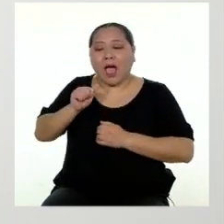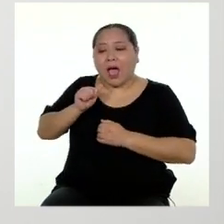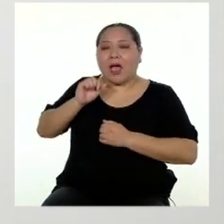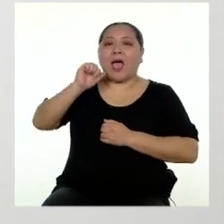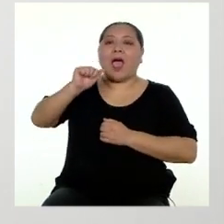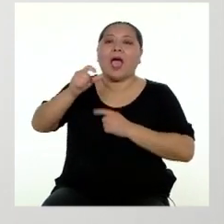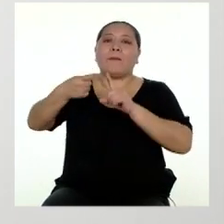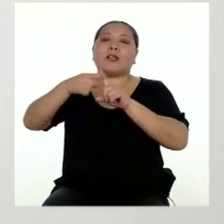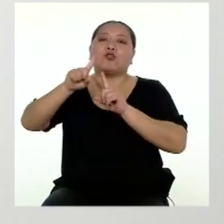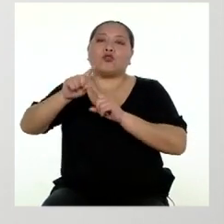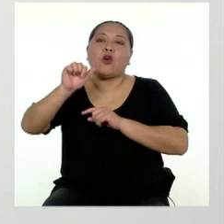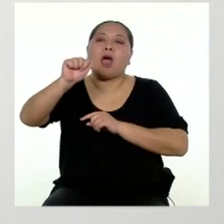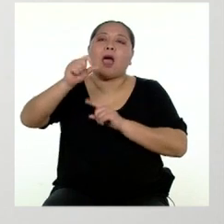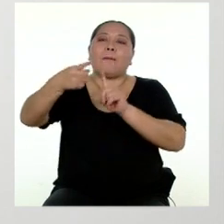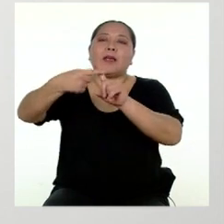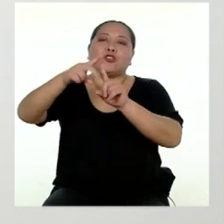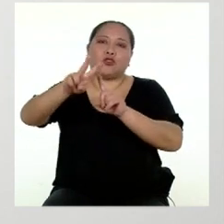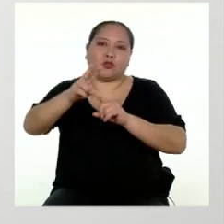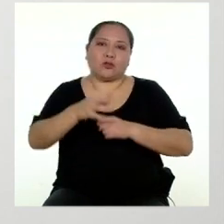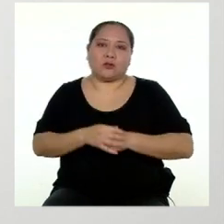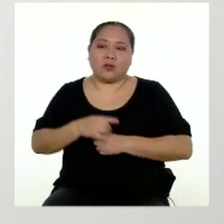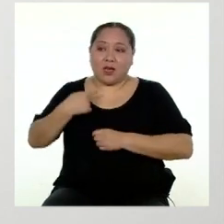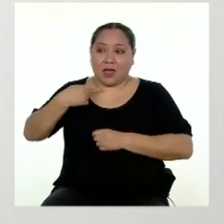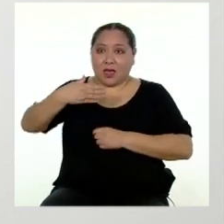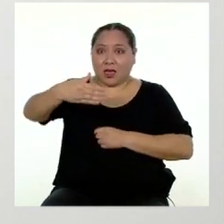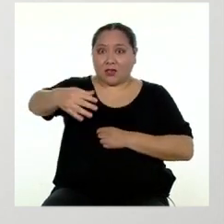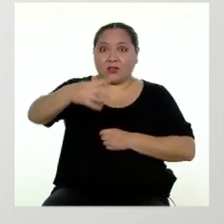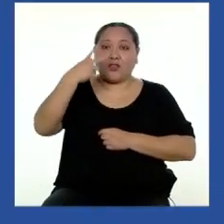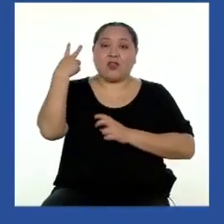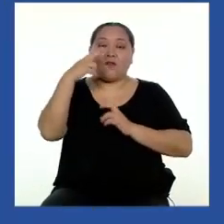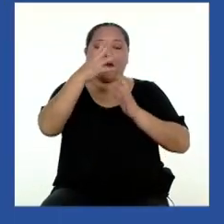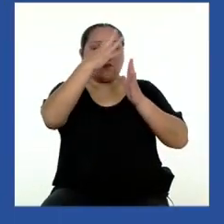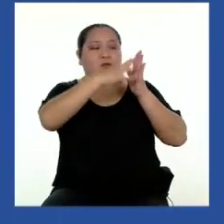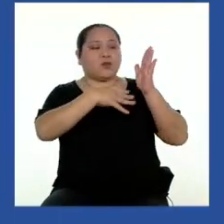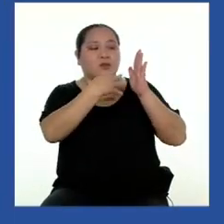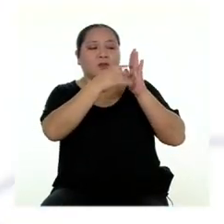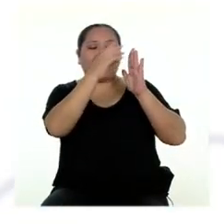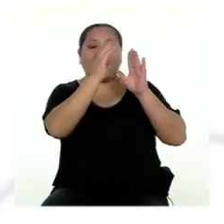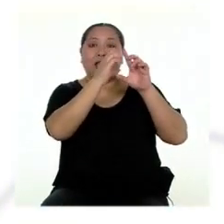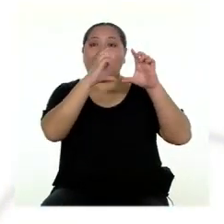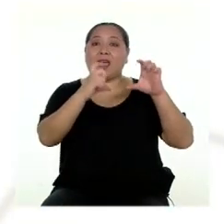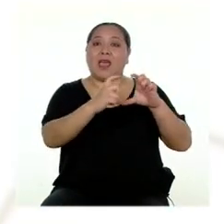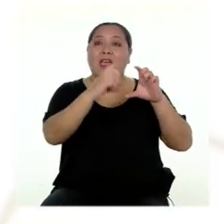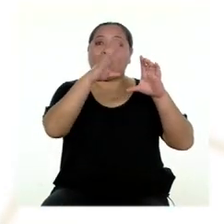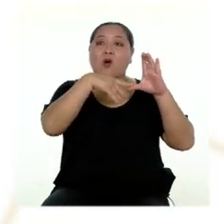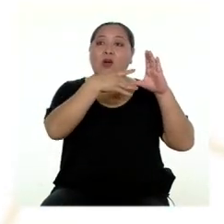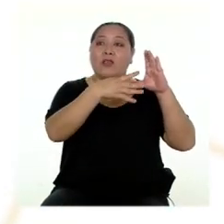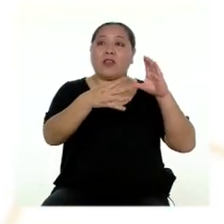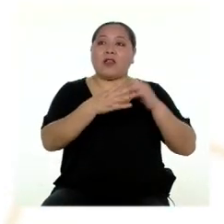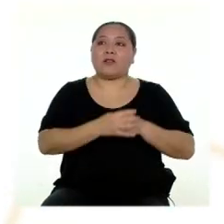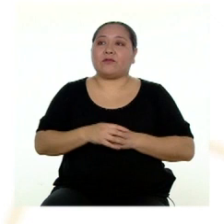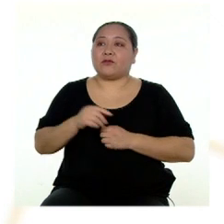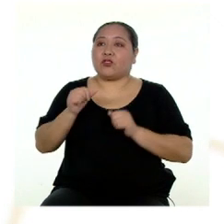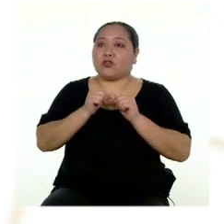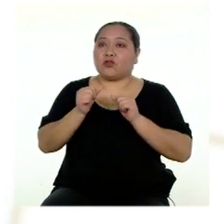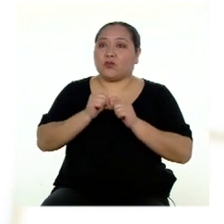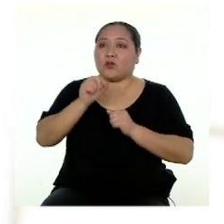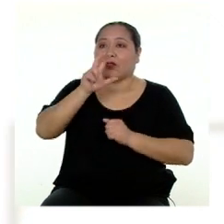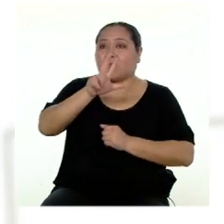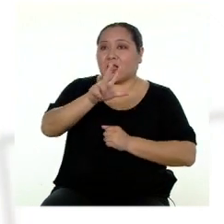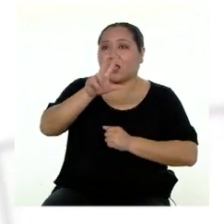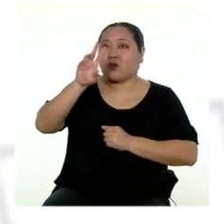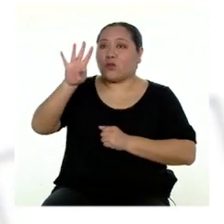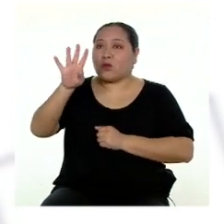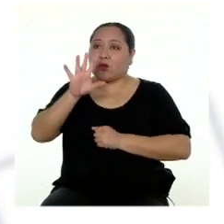más 2. De hecho, esto lo podemos ver en el cuadrado mágico. ¿Ves? Los números 3, 4